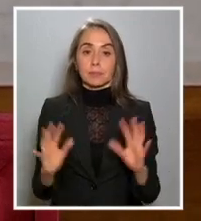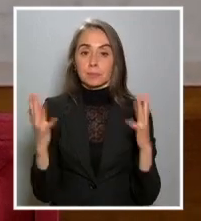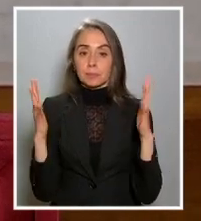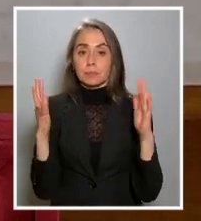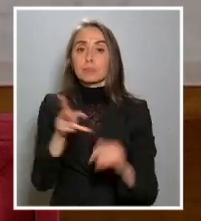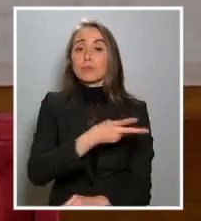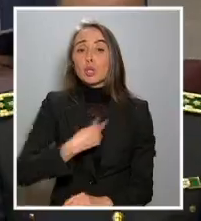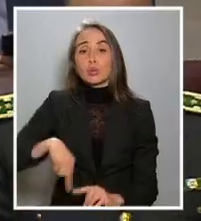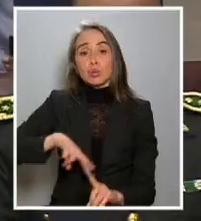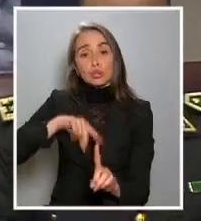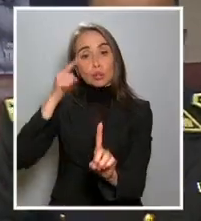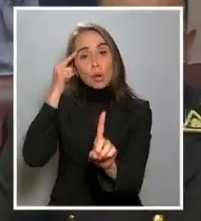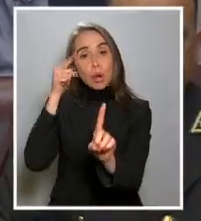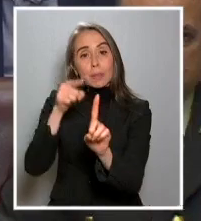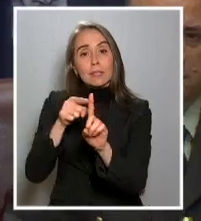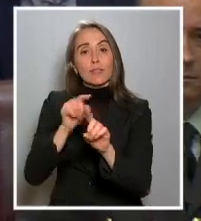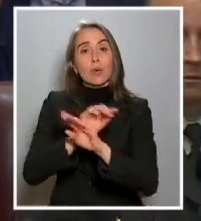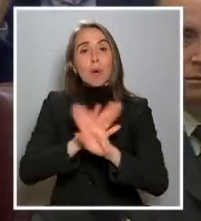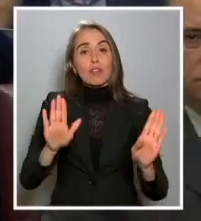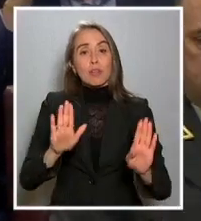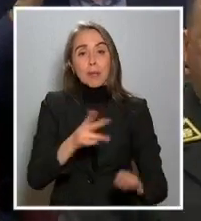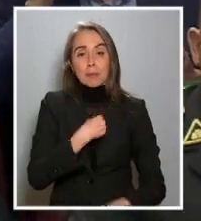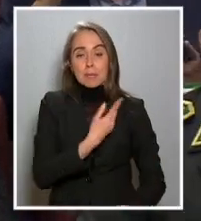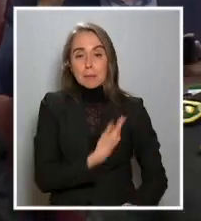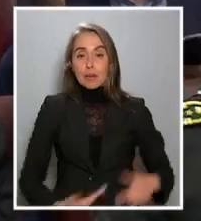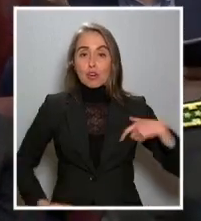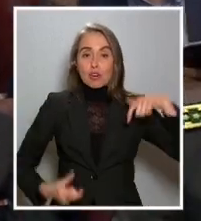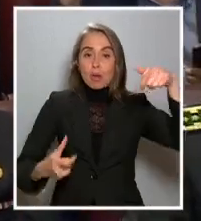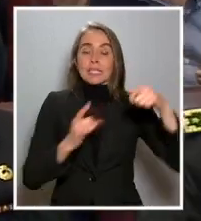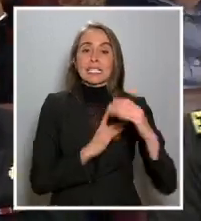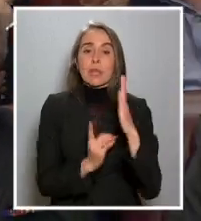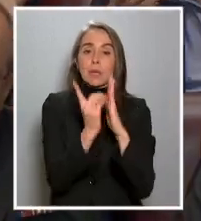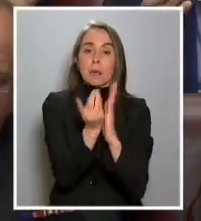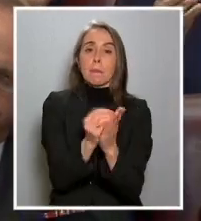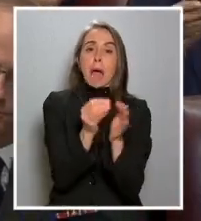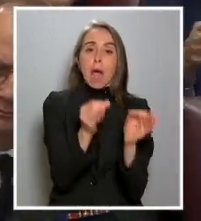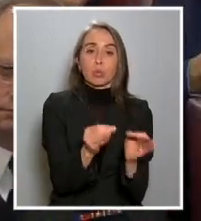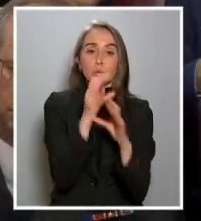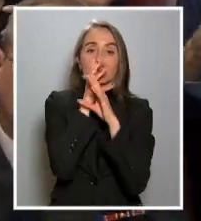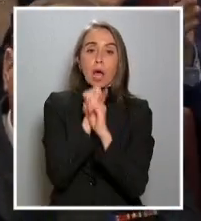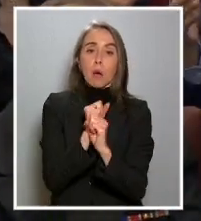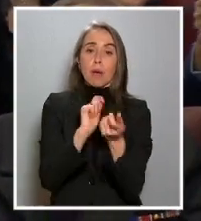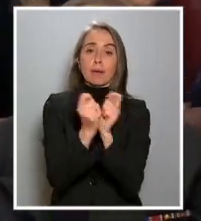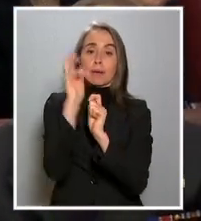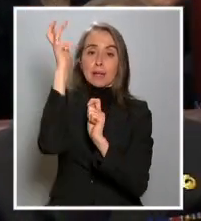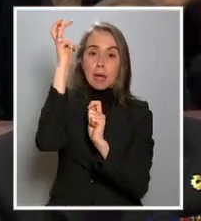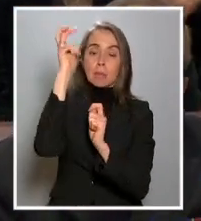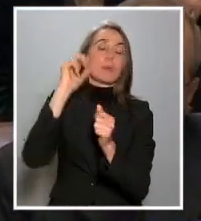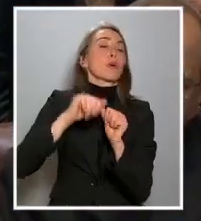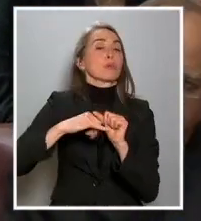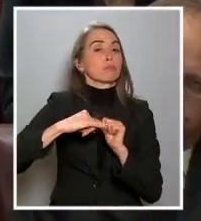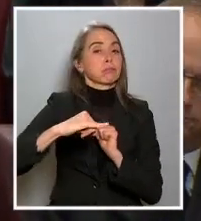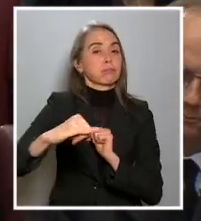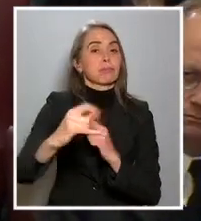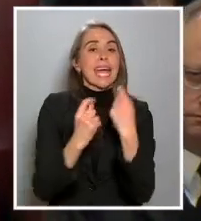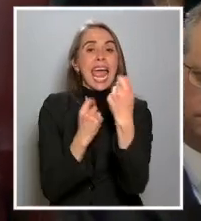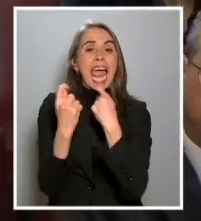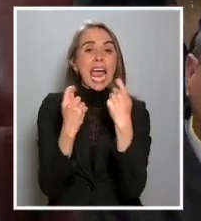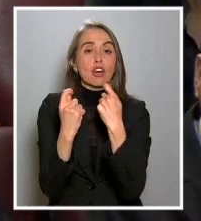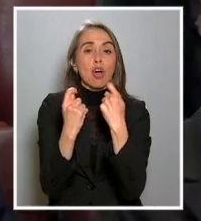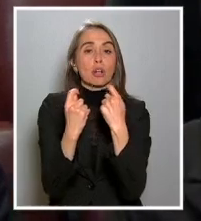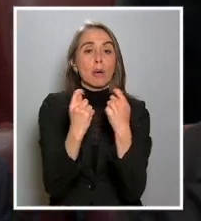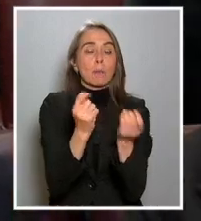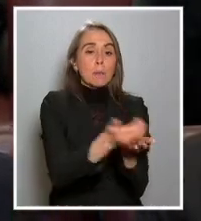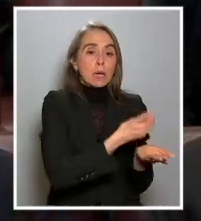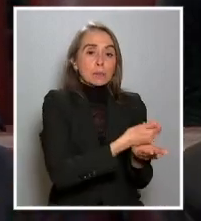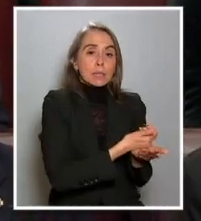Nuestro objetivo es que al finalizar nuestro mandato, Chile tenga un desarrollo más justo, resiliente y sostenible, con una economía que ocupe los